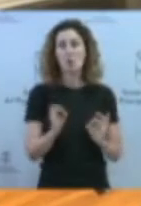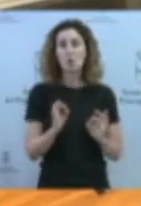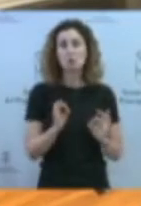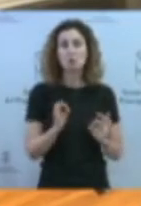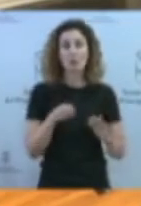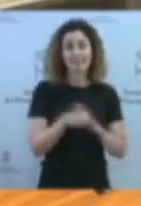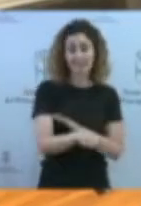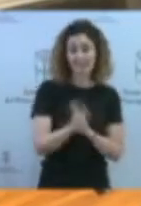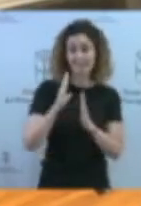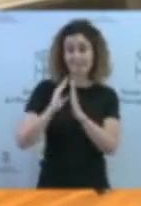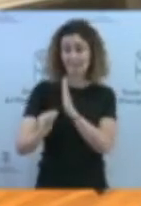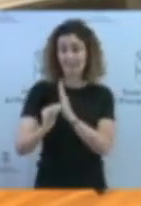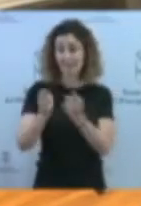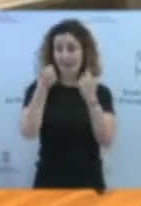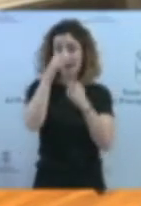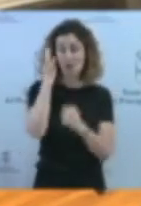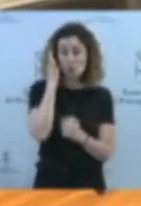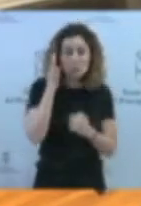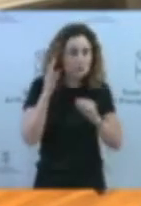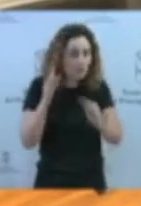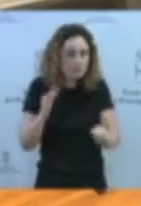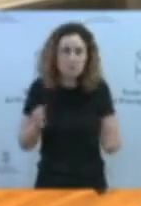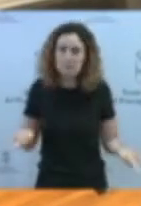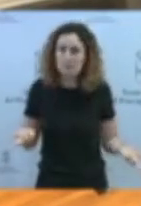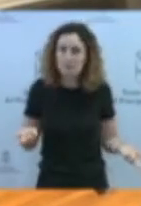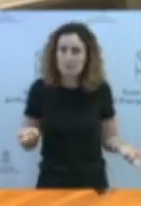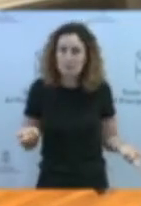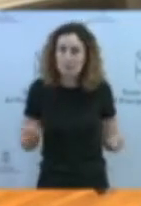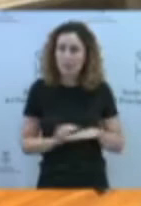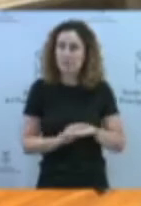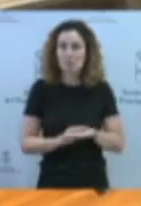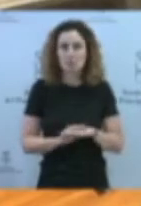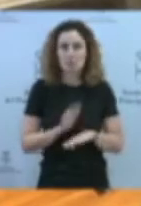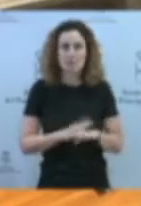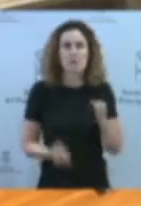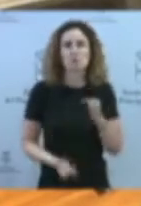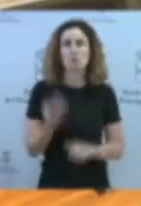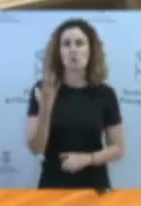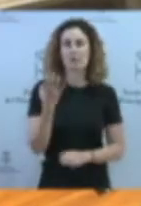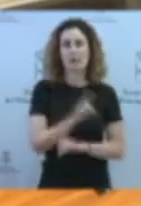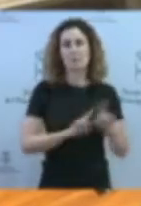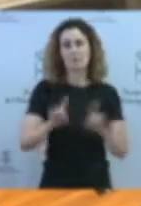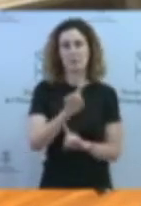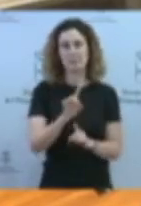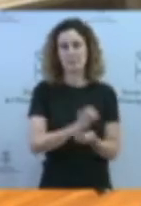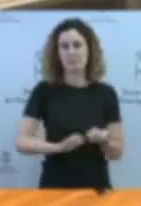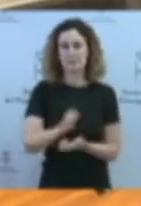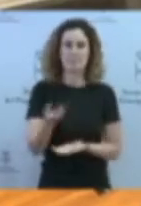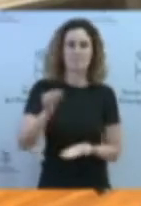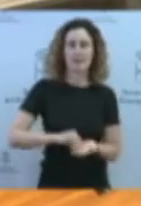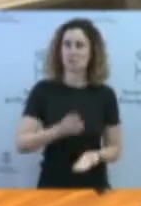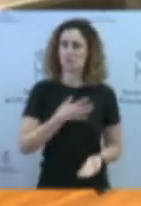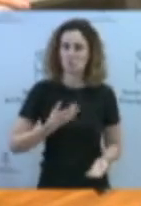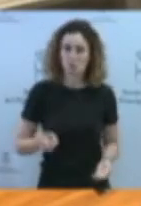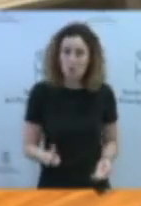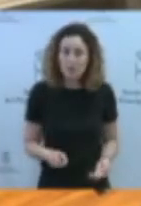principio, lo que tenemos que responder a eso para que no se produzcan muchas más interferencias. Otras interferencias que se puedan producir o aquellas cuestiones que está